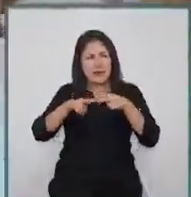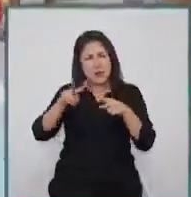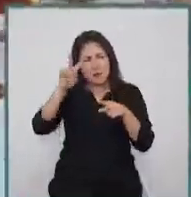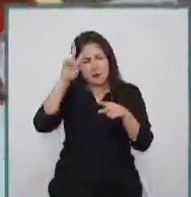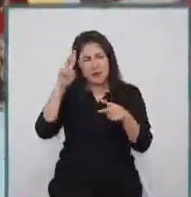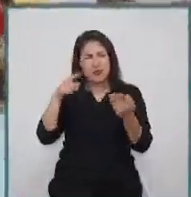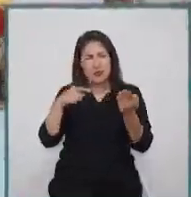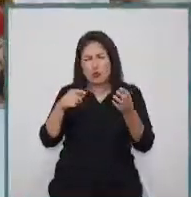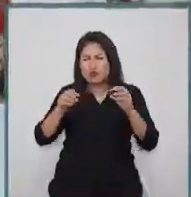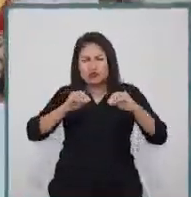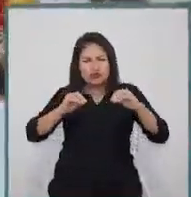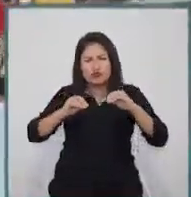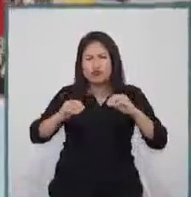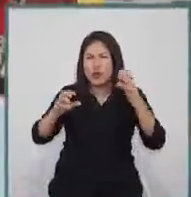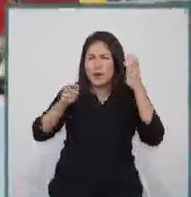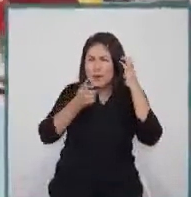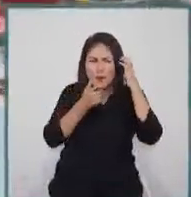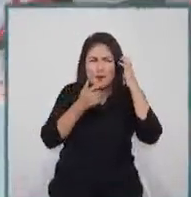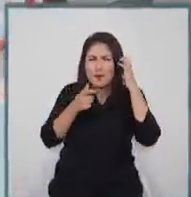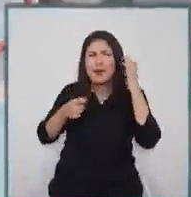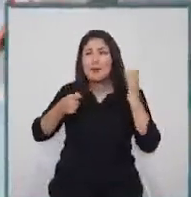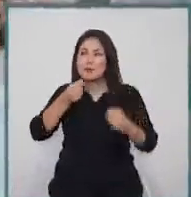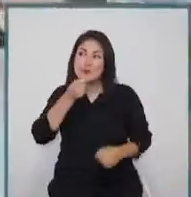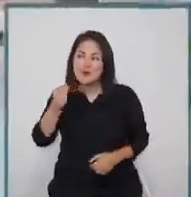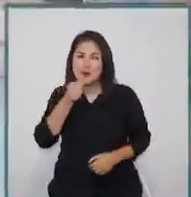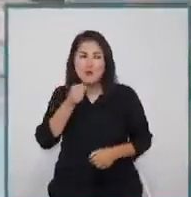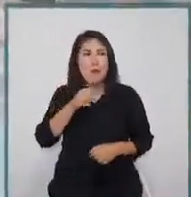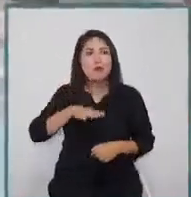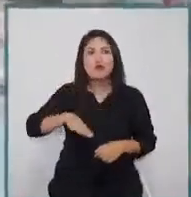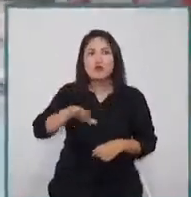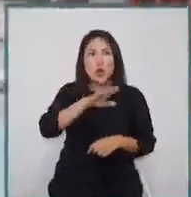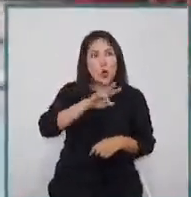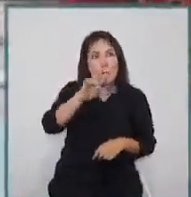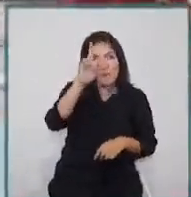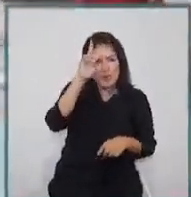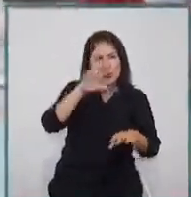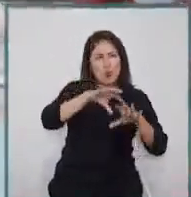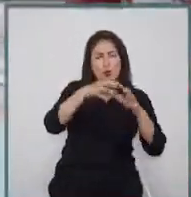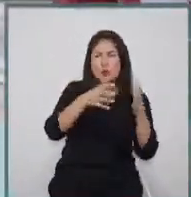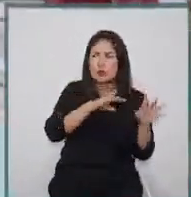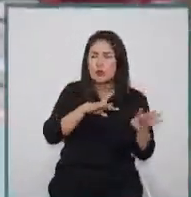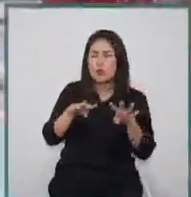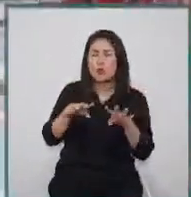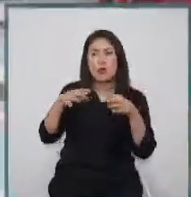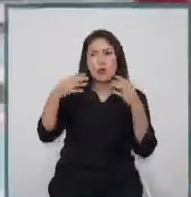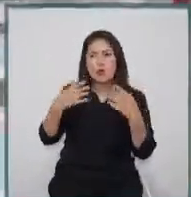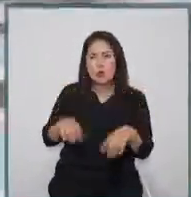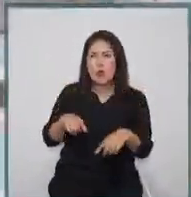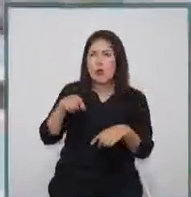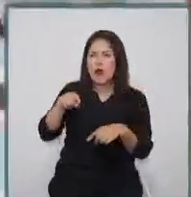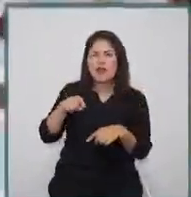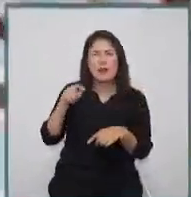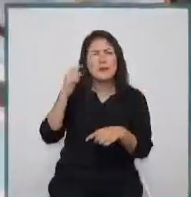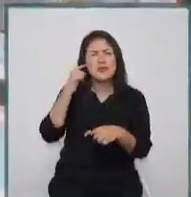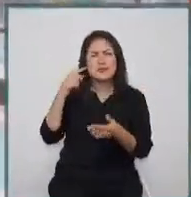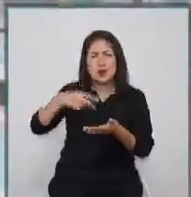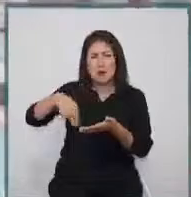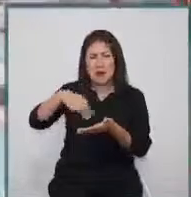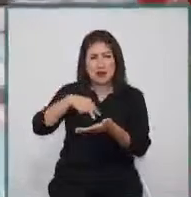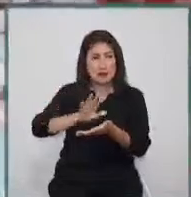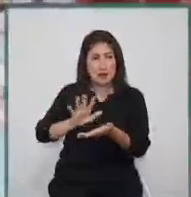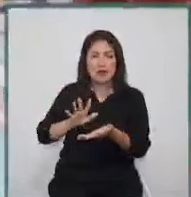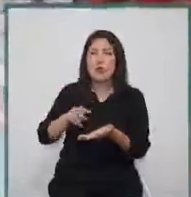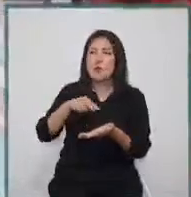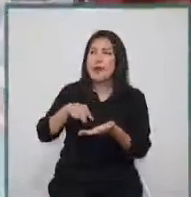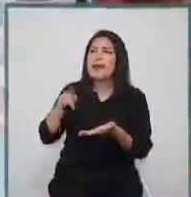parte técnica, operativa y de producción para que todo el Perú y el mundo conozca qué significa. La gente no